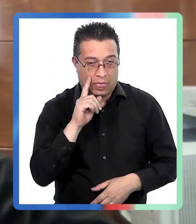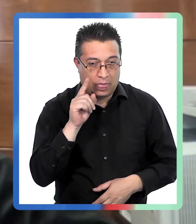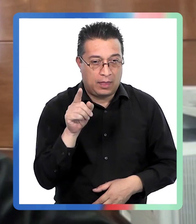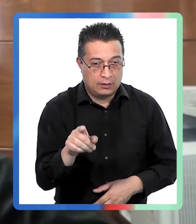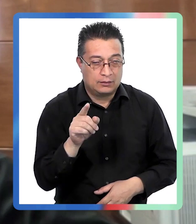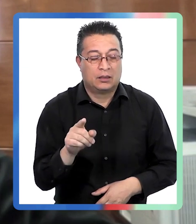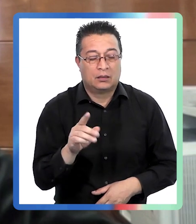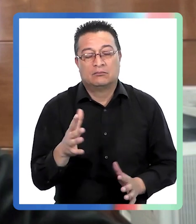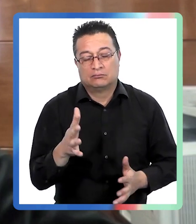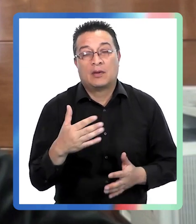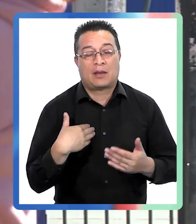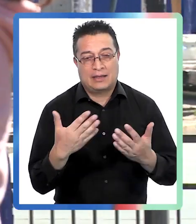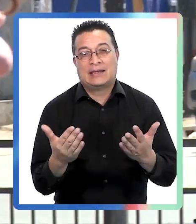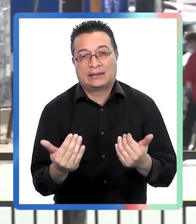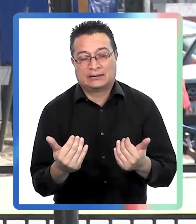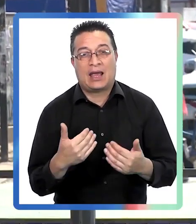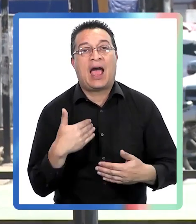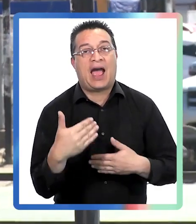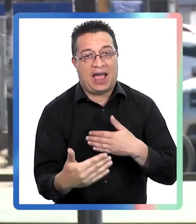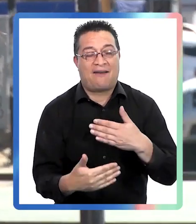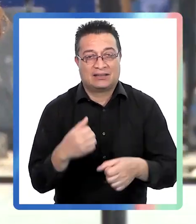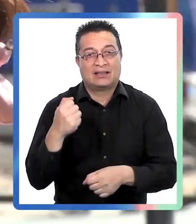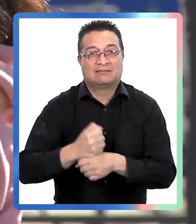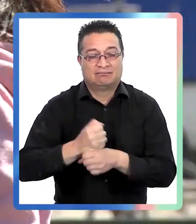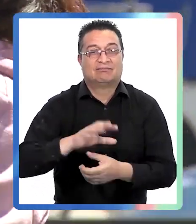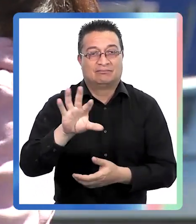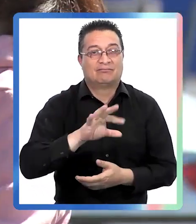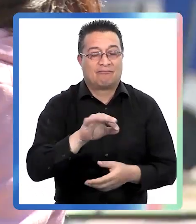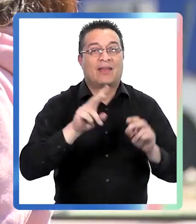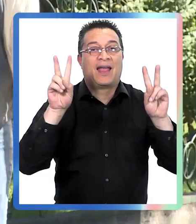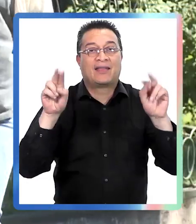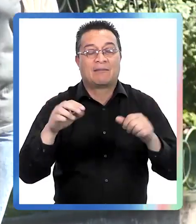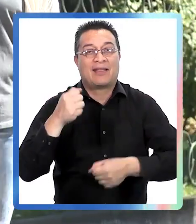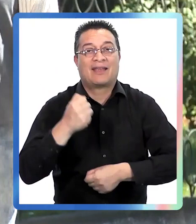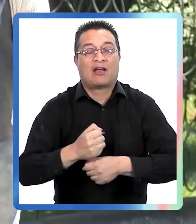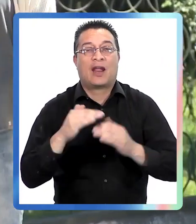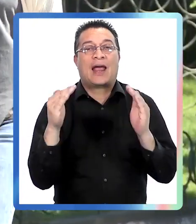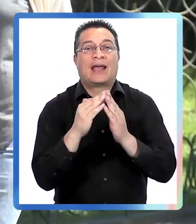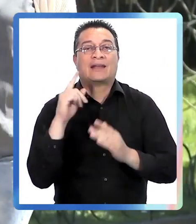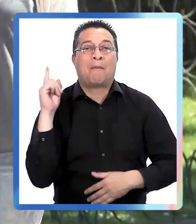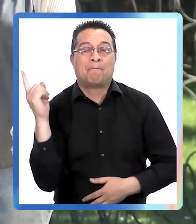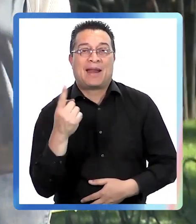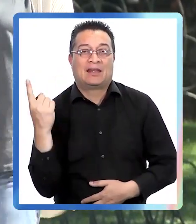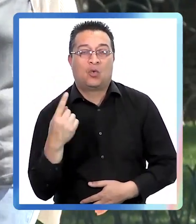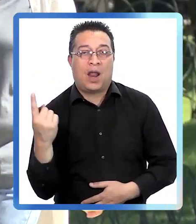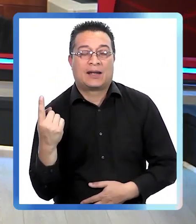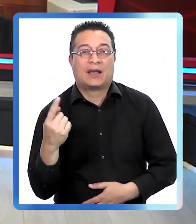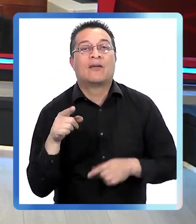tenemos yo diría una necesidad de avanzar en empleabilidad en materia de trabajadoras de casa